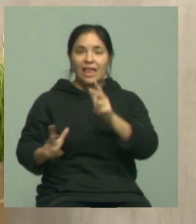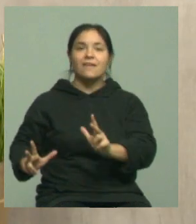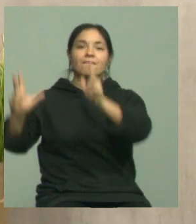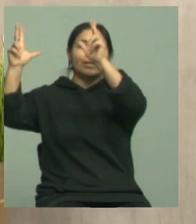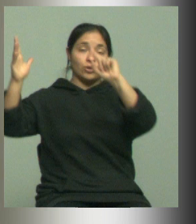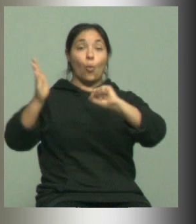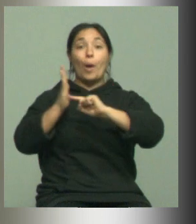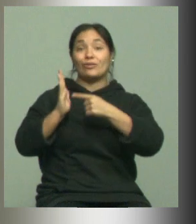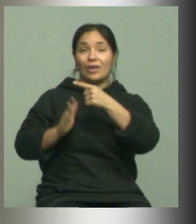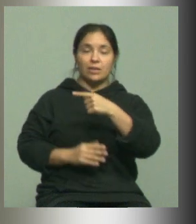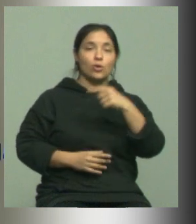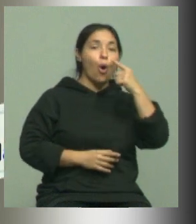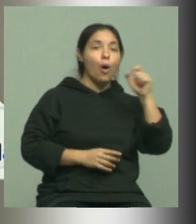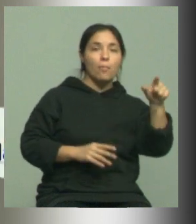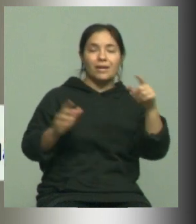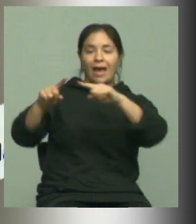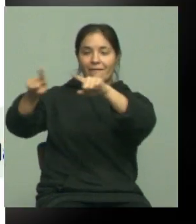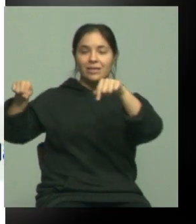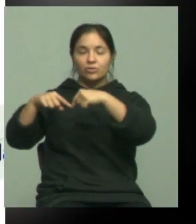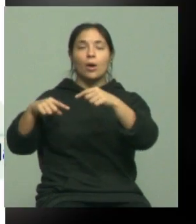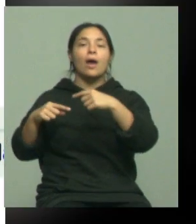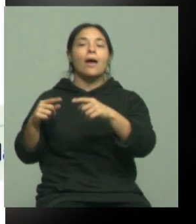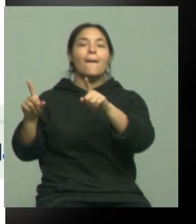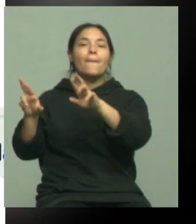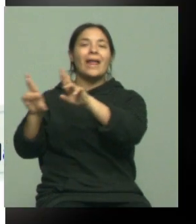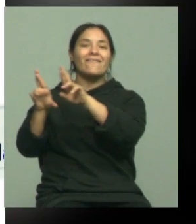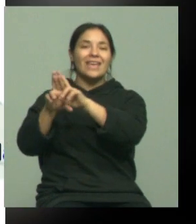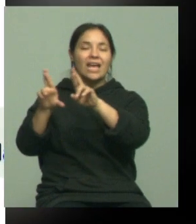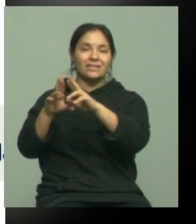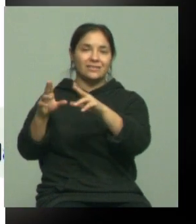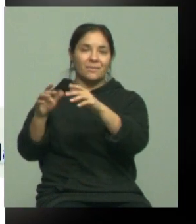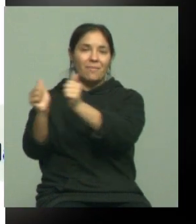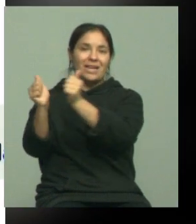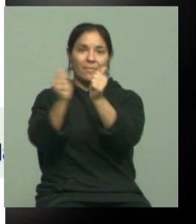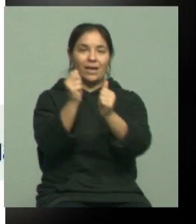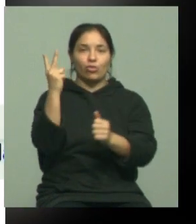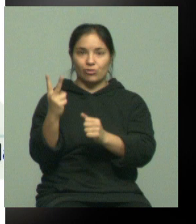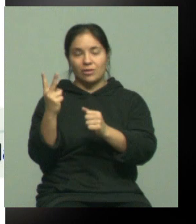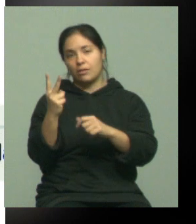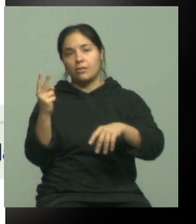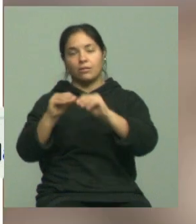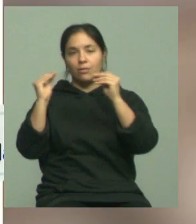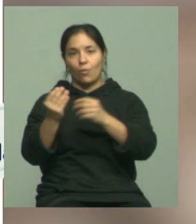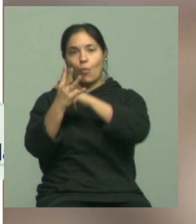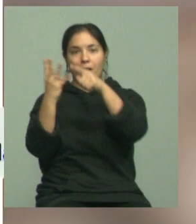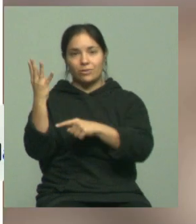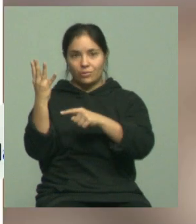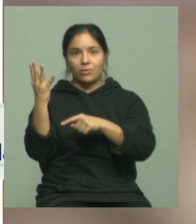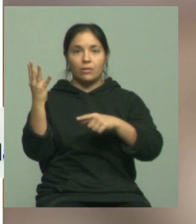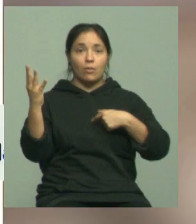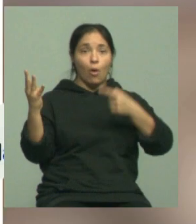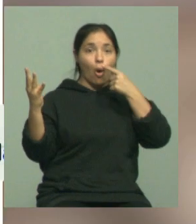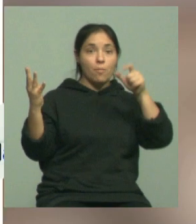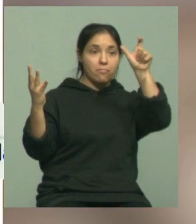Autónoma de Buenos Aires, una habitación donde dormían 2 parejas de lesbianas con una bomba molotov. Sí. O sea,